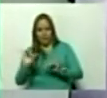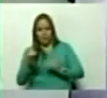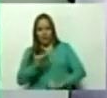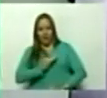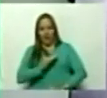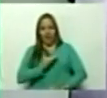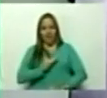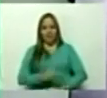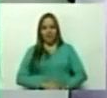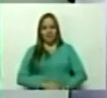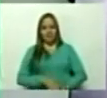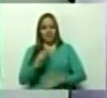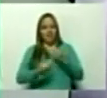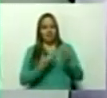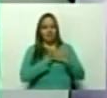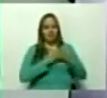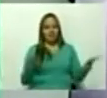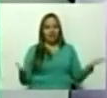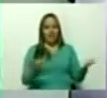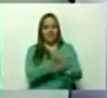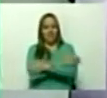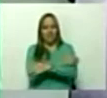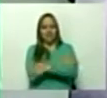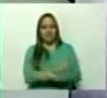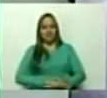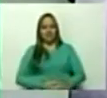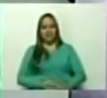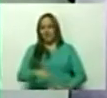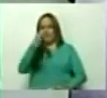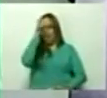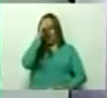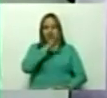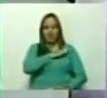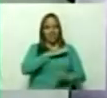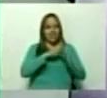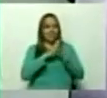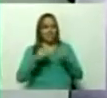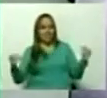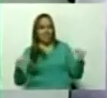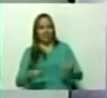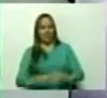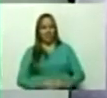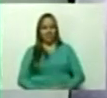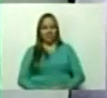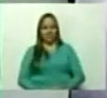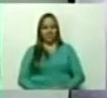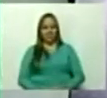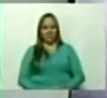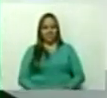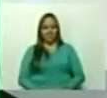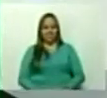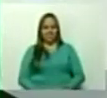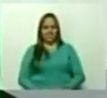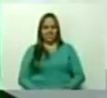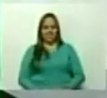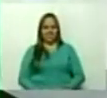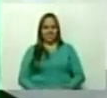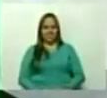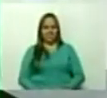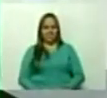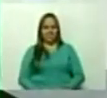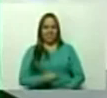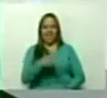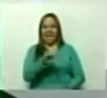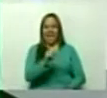para recibirlos, bueno, con todos los brazos abiertos. Falcón lo tiene todo. Sí. Carirubana lo tiene todo. Falcón lo tiene. Carirubana